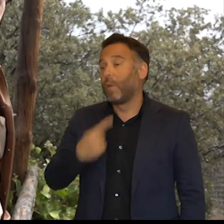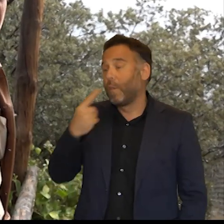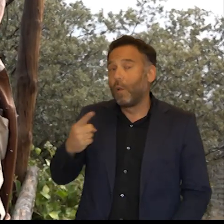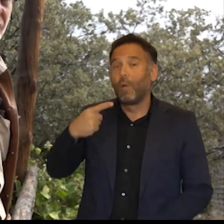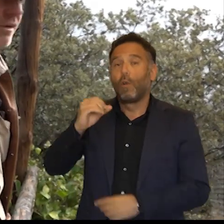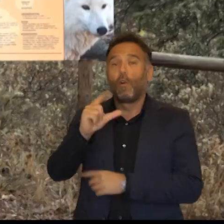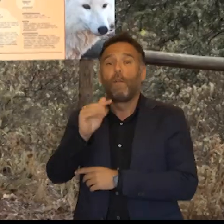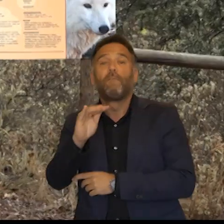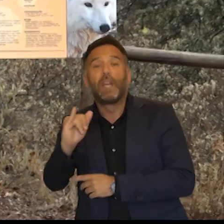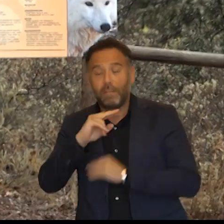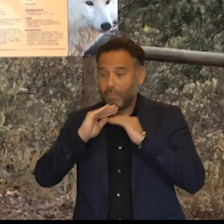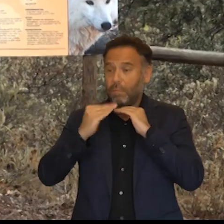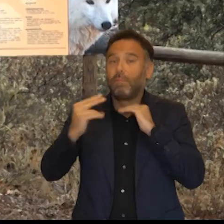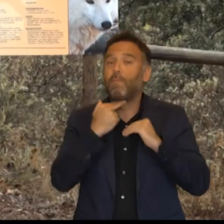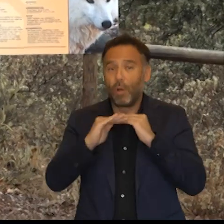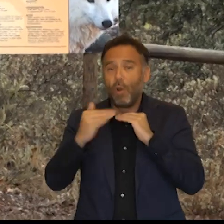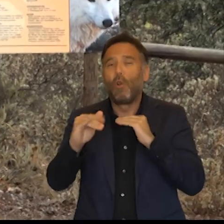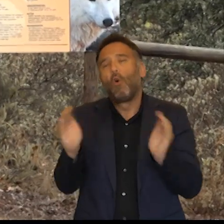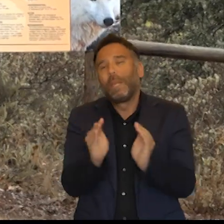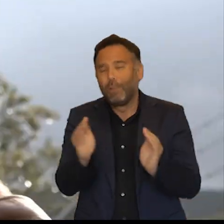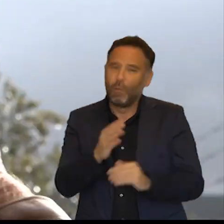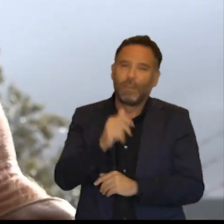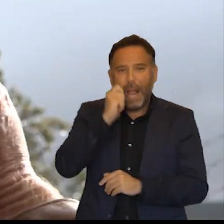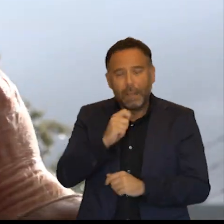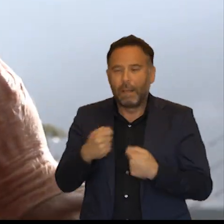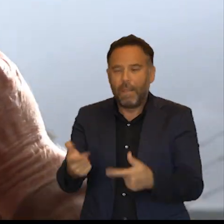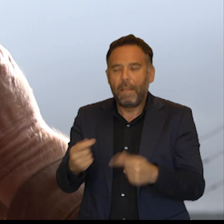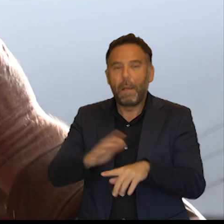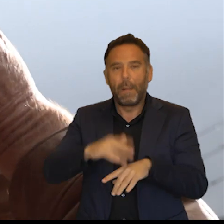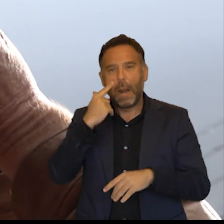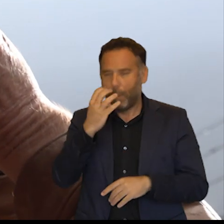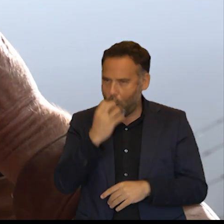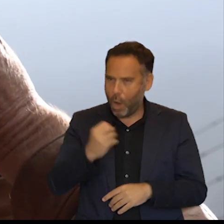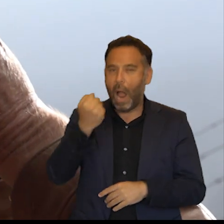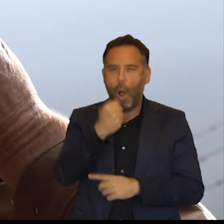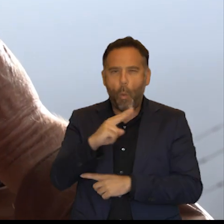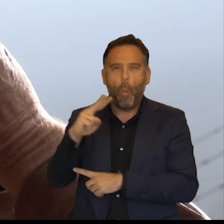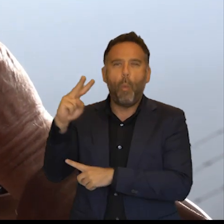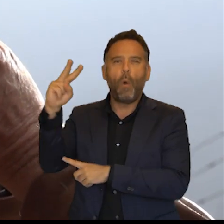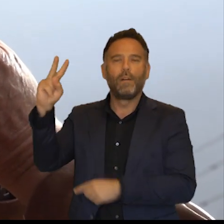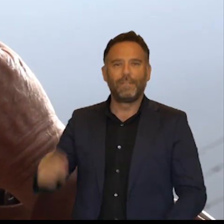¿no? Lobito. Lobito, cariño, cosita. Eso, eso.